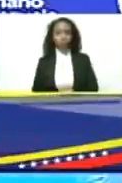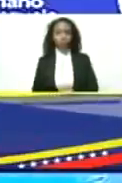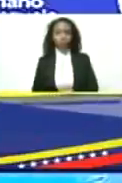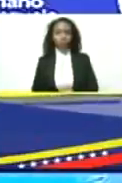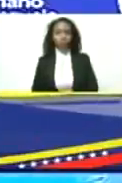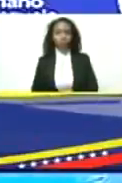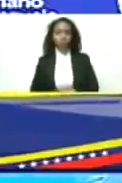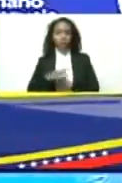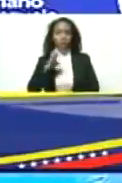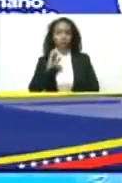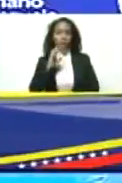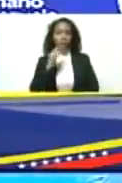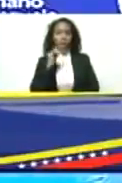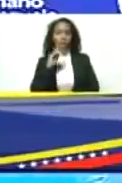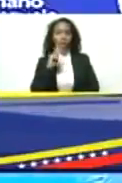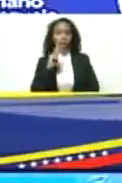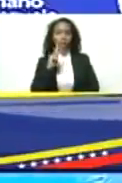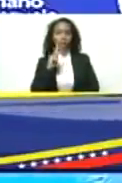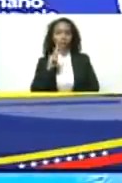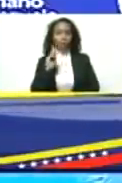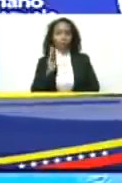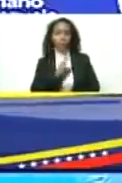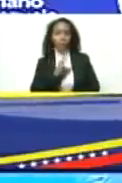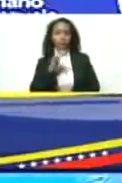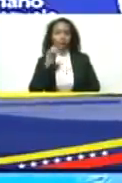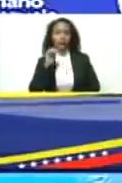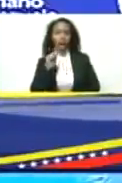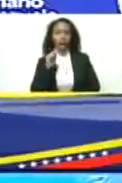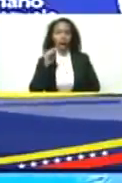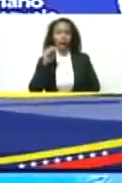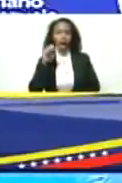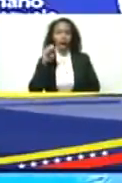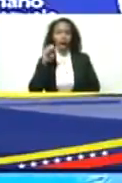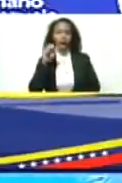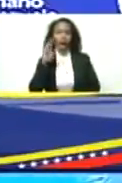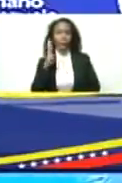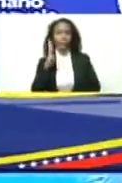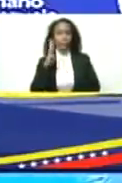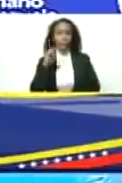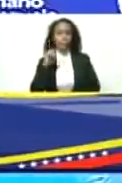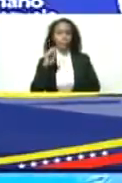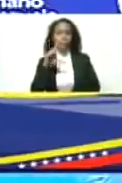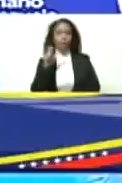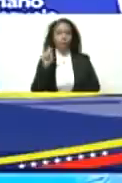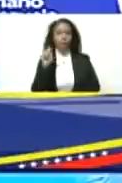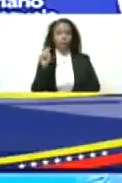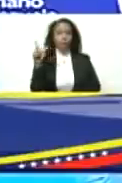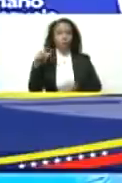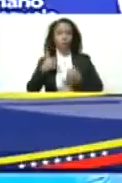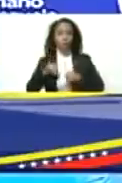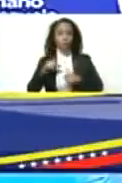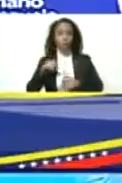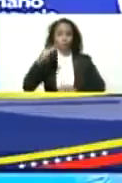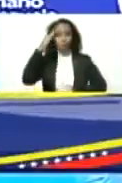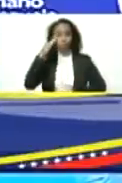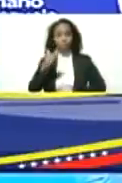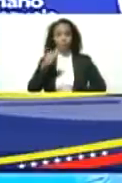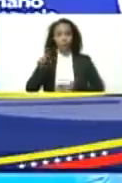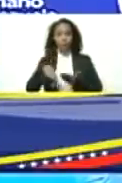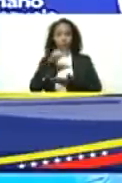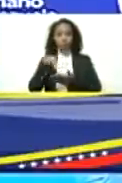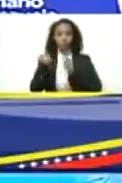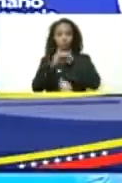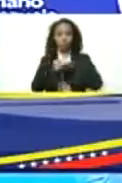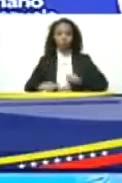Eric y Atmel, eran hijos de un coronel de la Guardia Nacional, también les llegó